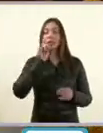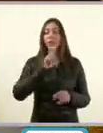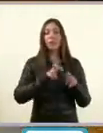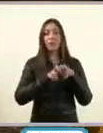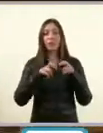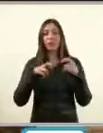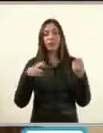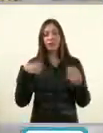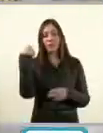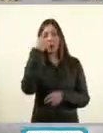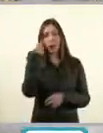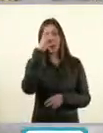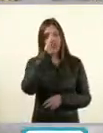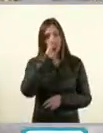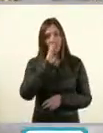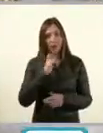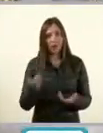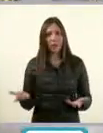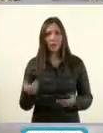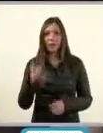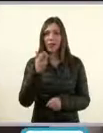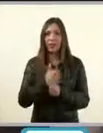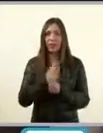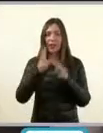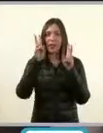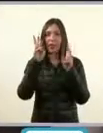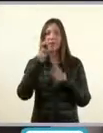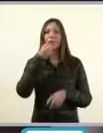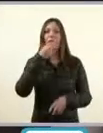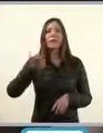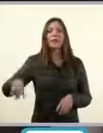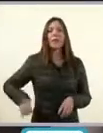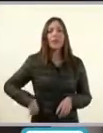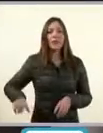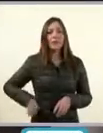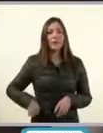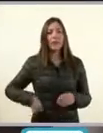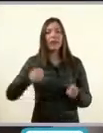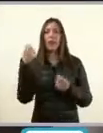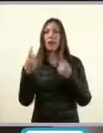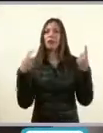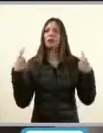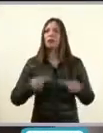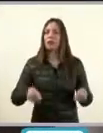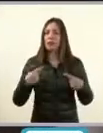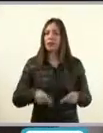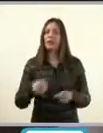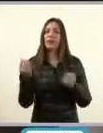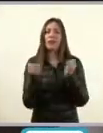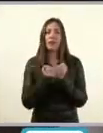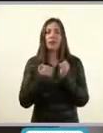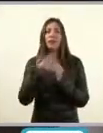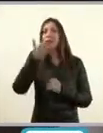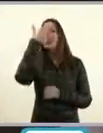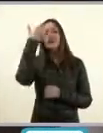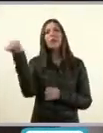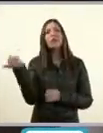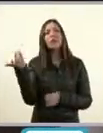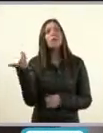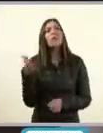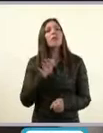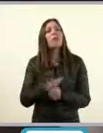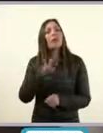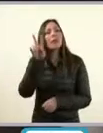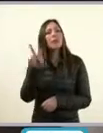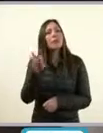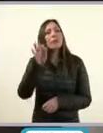Gracias. Gracias. Oye, traes un tema muy interesante que yo creo que muchas personas, y me incluyo, no sabemos en realidad a qué se